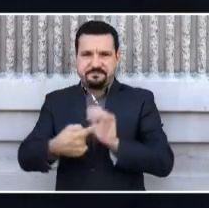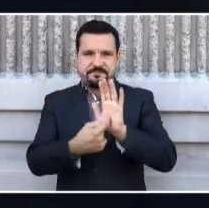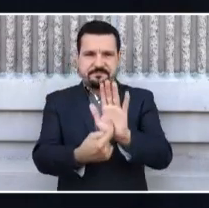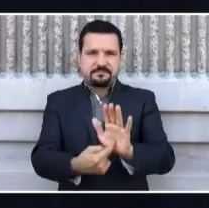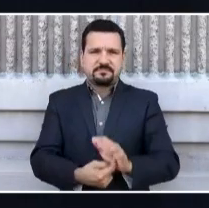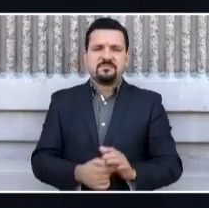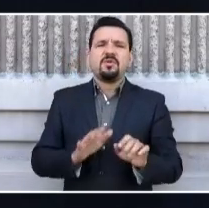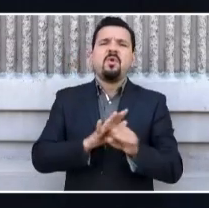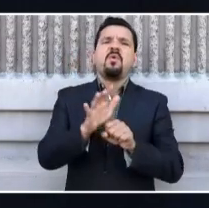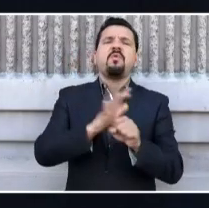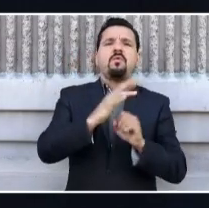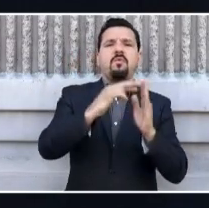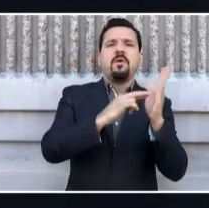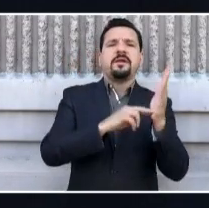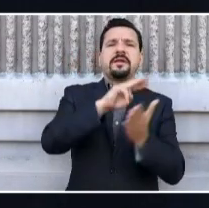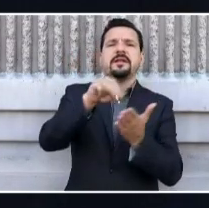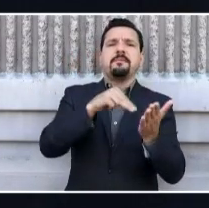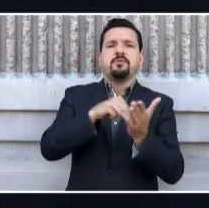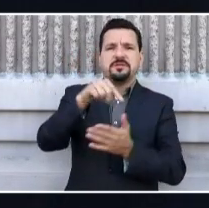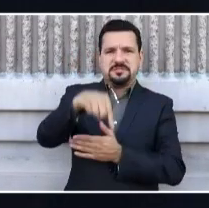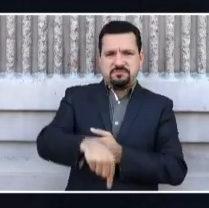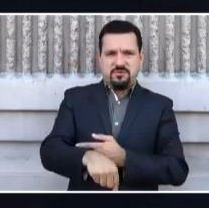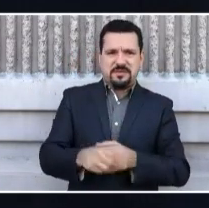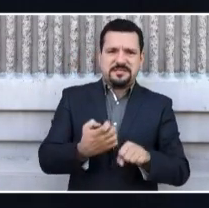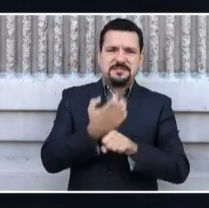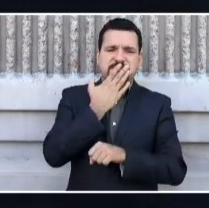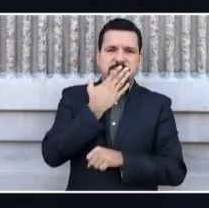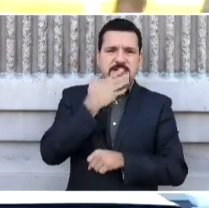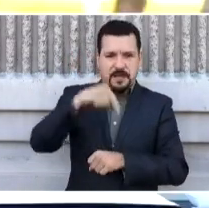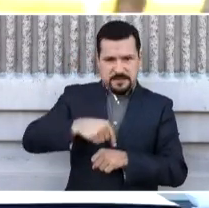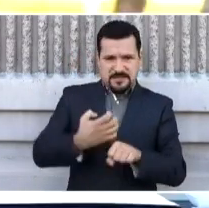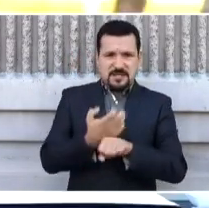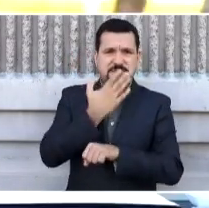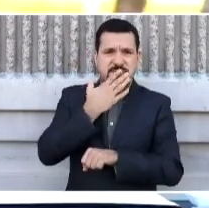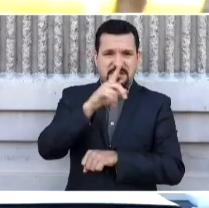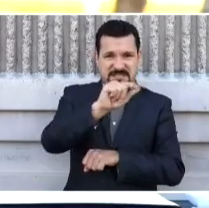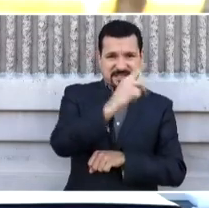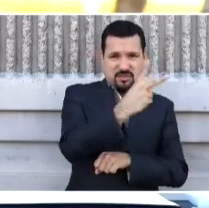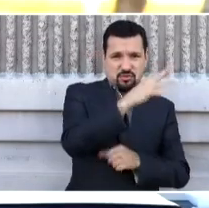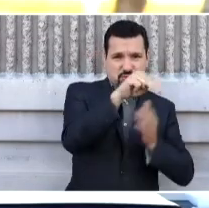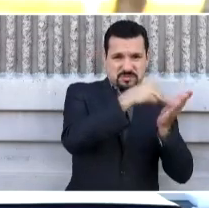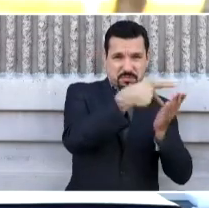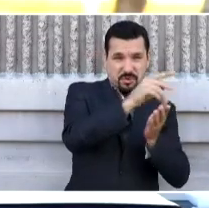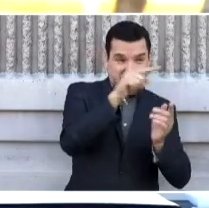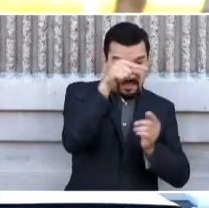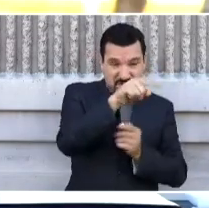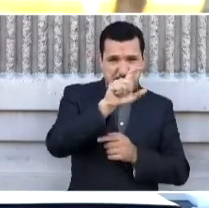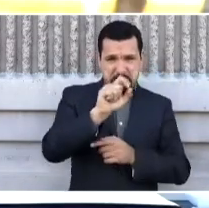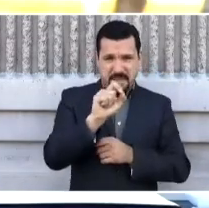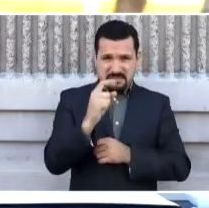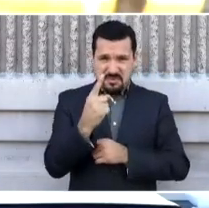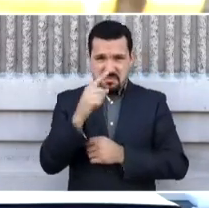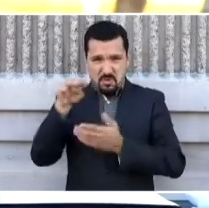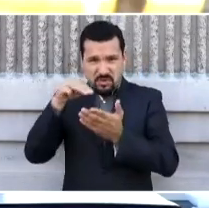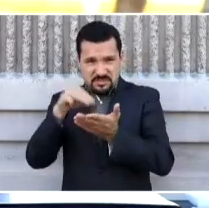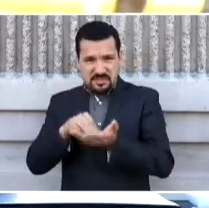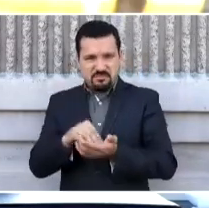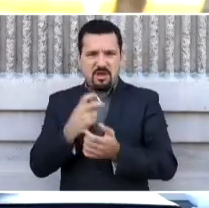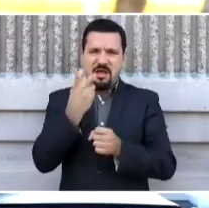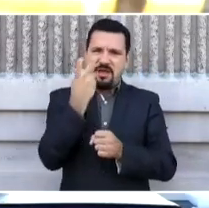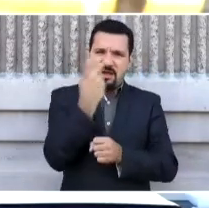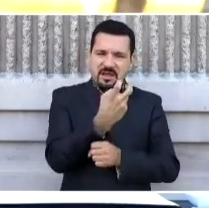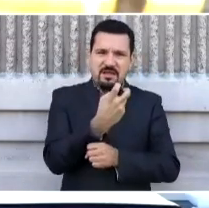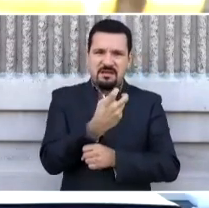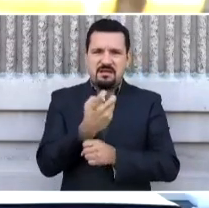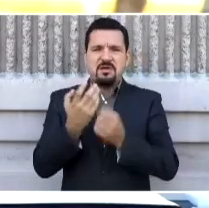tenemos 21 municipios en el estado de Sonora que tienen esta característica de